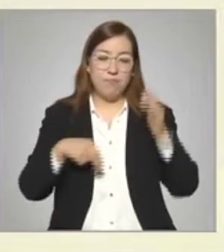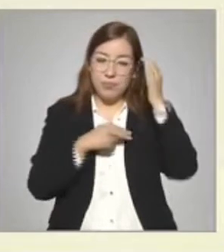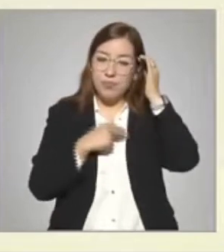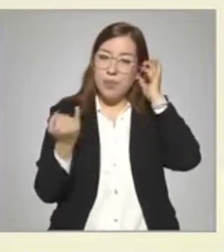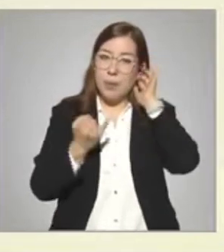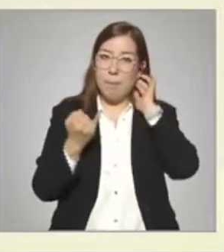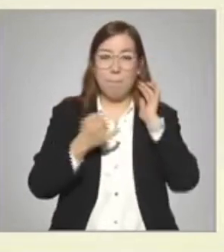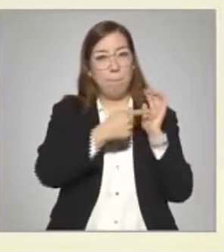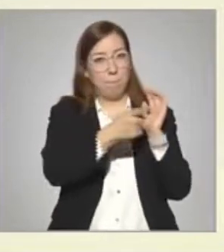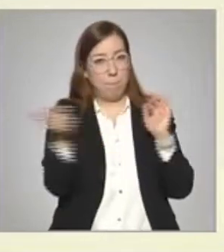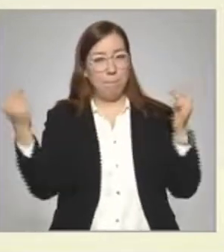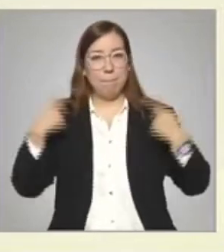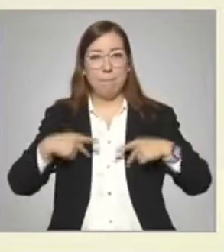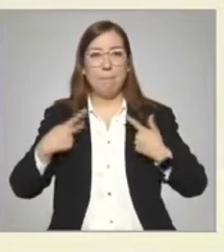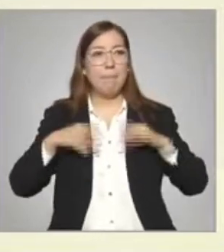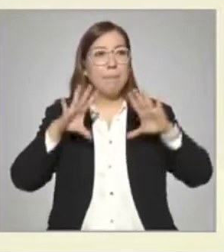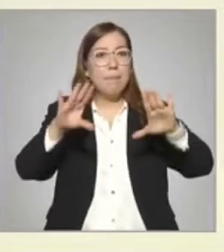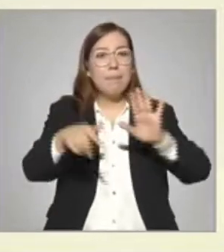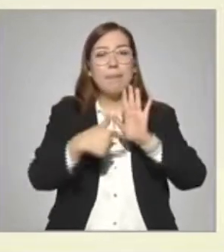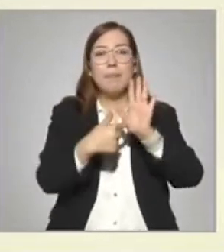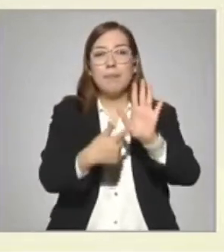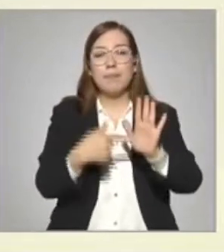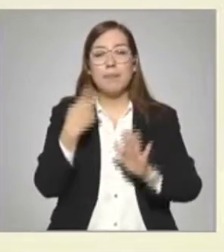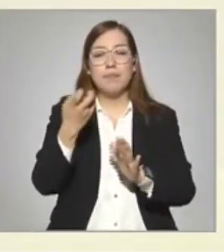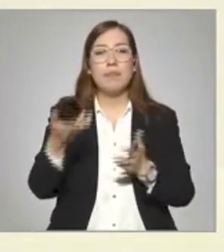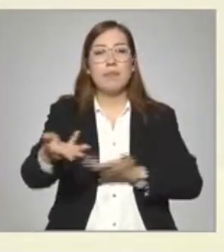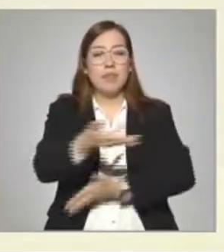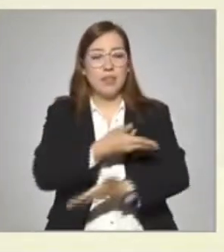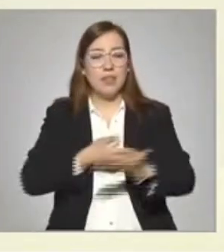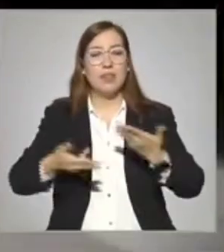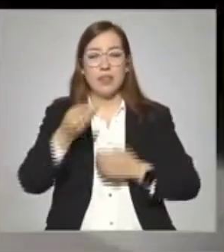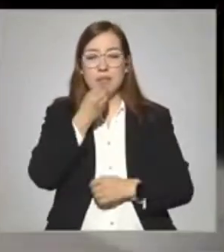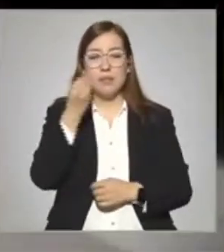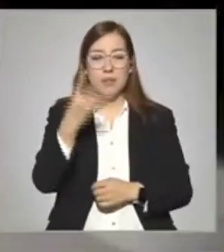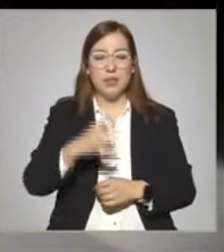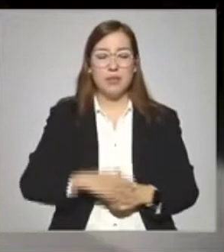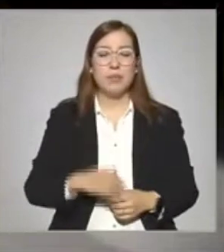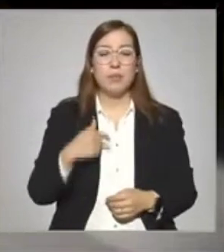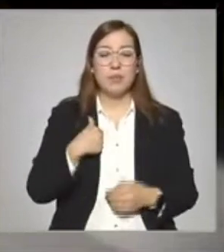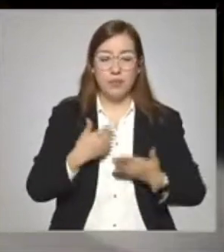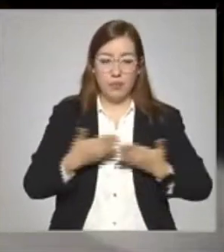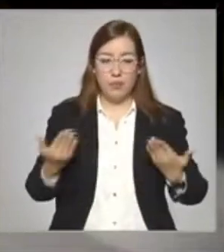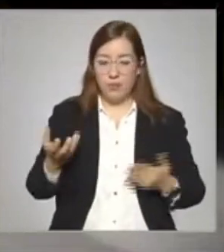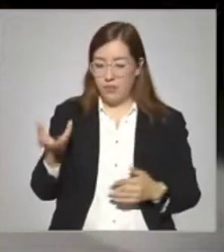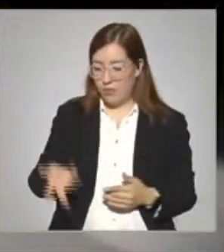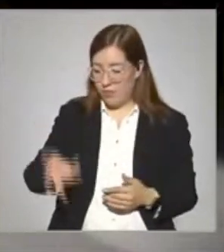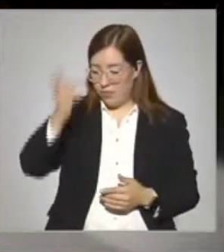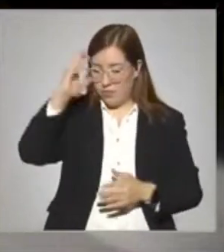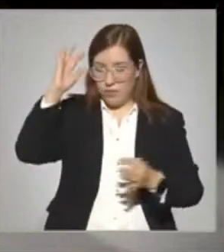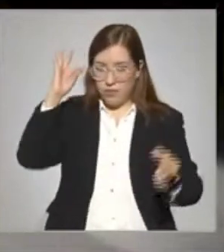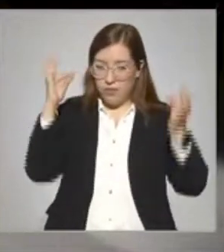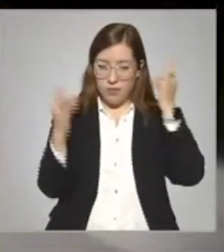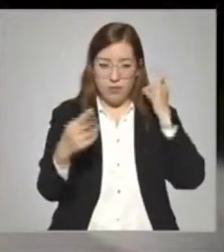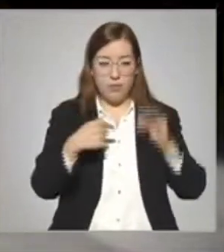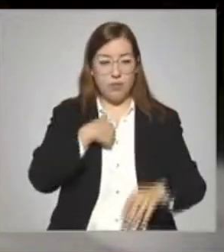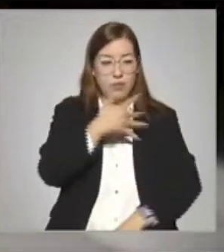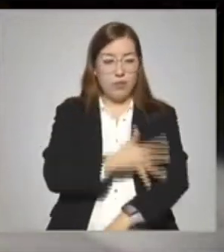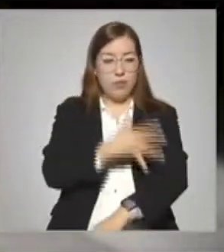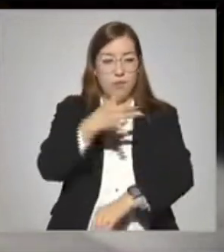los alimentamos a ellos, a los espectadores. Se hace una comunión muy bonita. Voy a ponerme este sombrero y automáticamente diré la